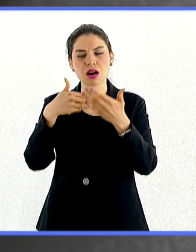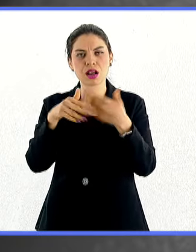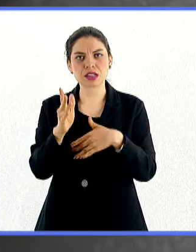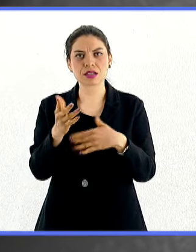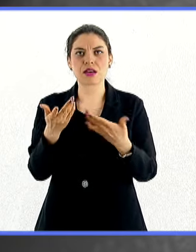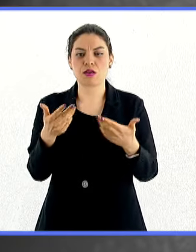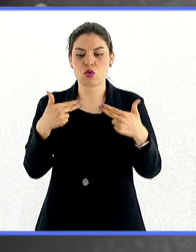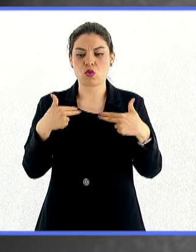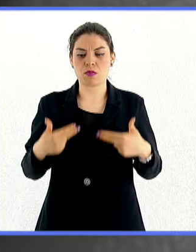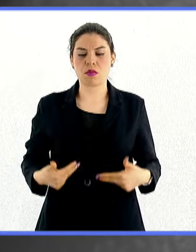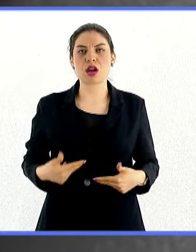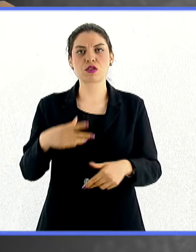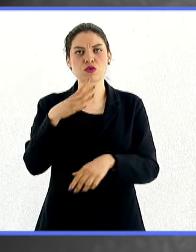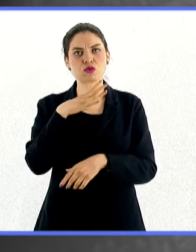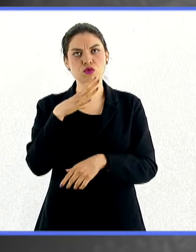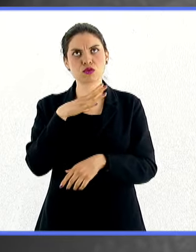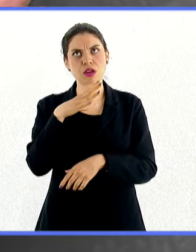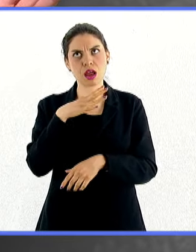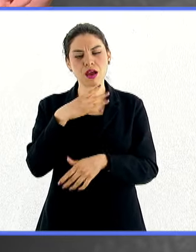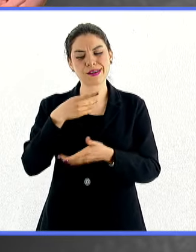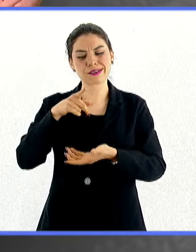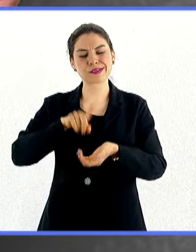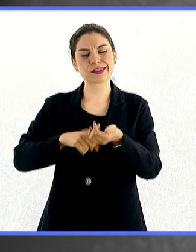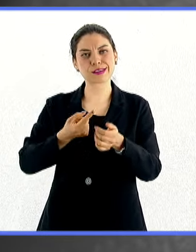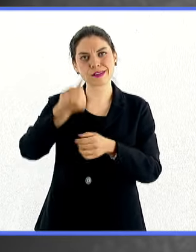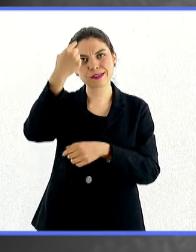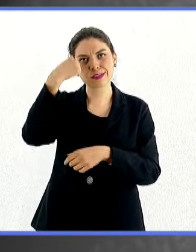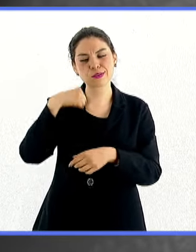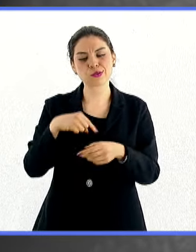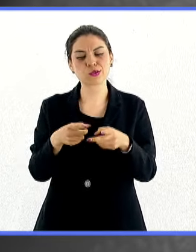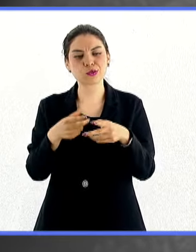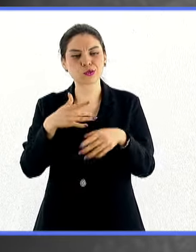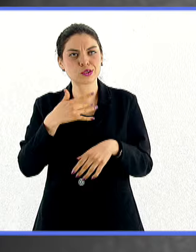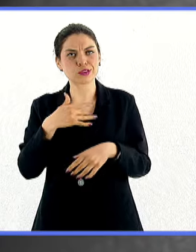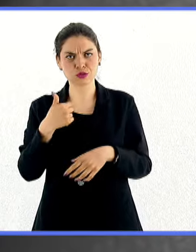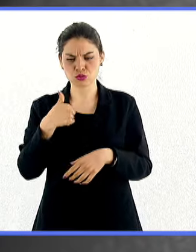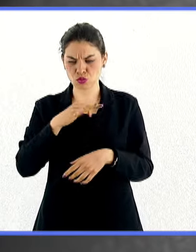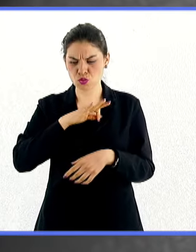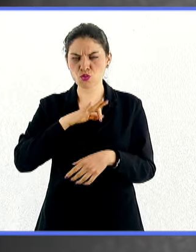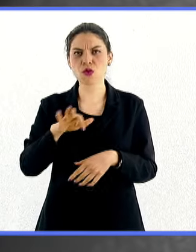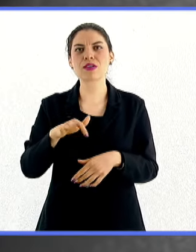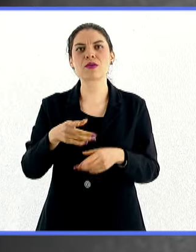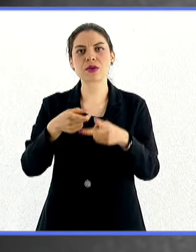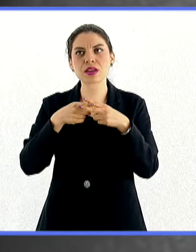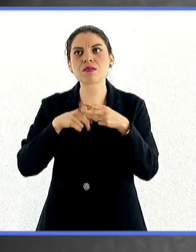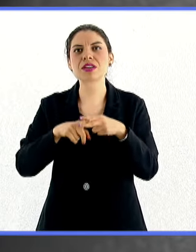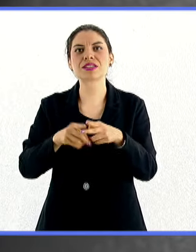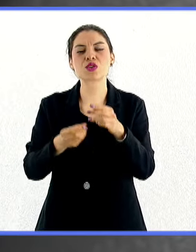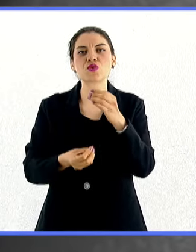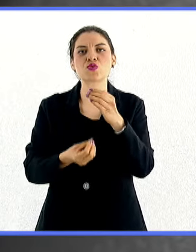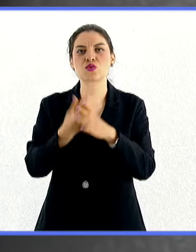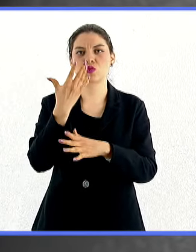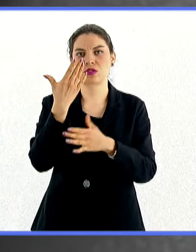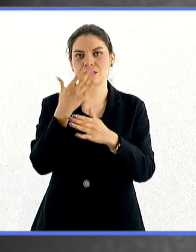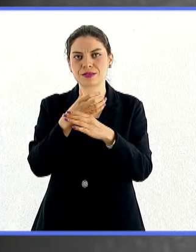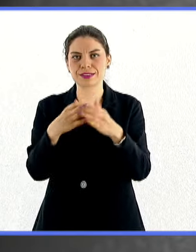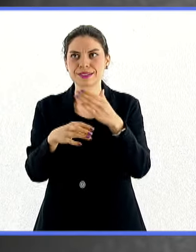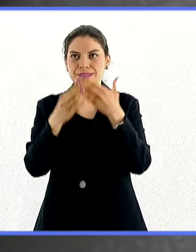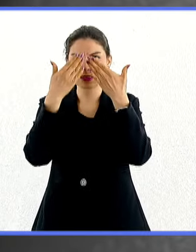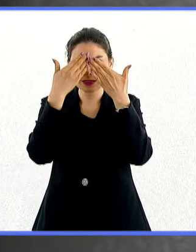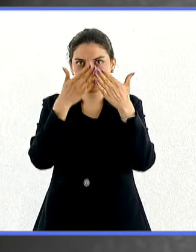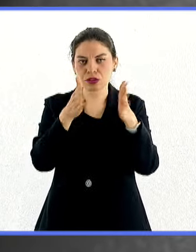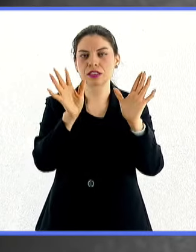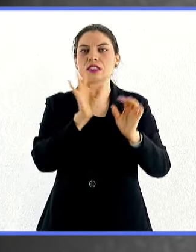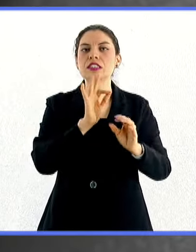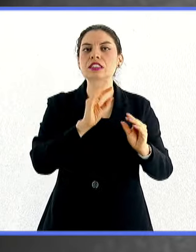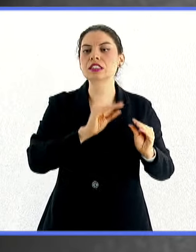que somos y emprender locas aventuras, o sea, embarcarte rumbo a un continente que no se sabe si existe o no en